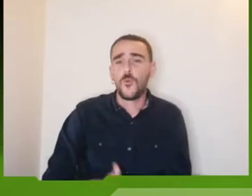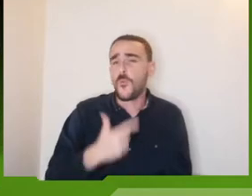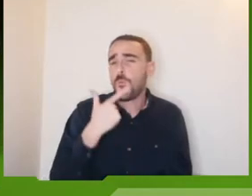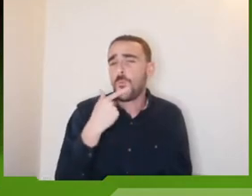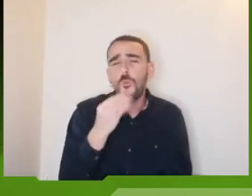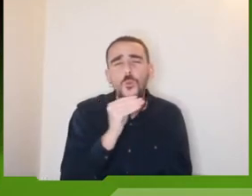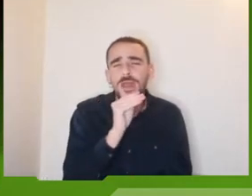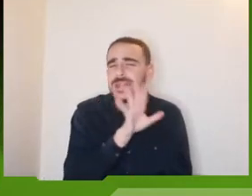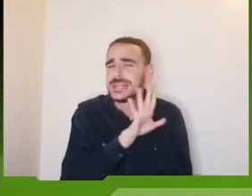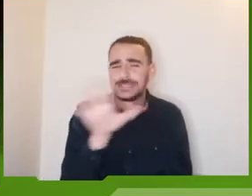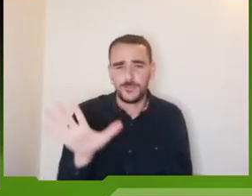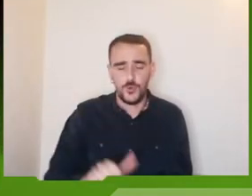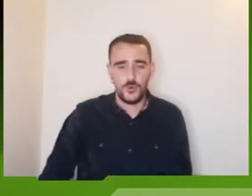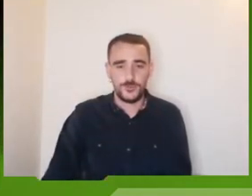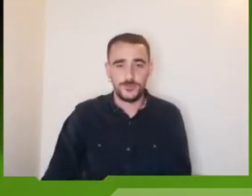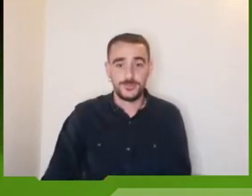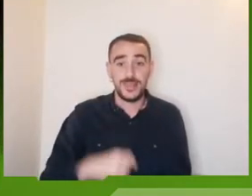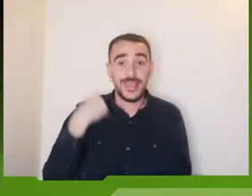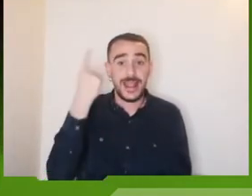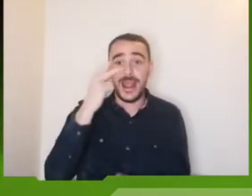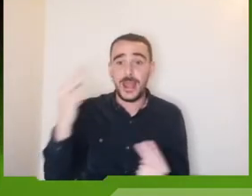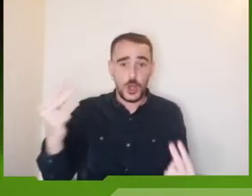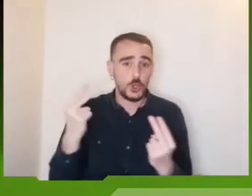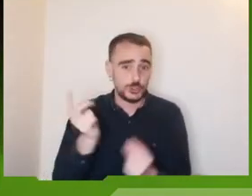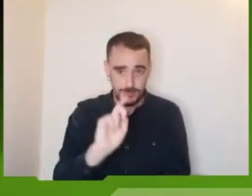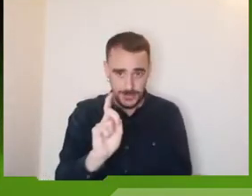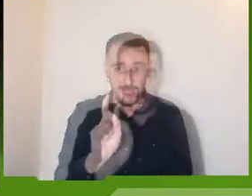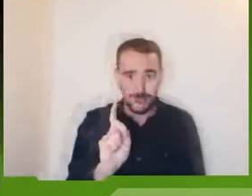¡Buenísimo! No se me ve la cara, voy ahí, ¿no?